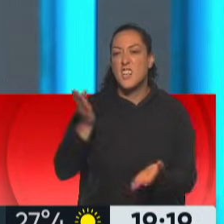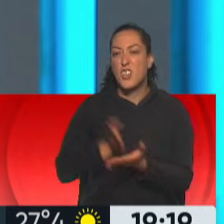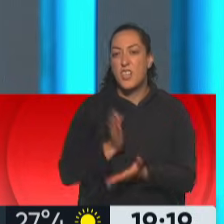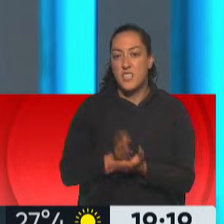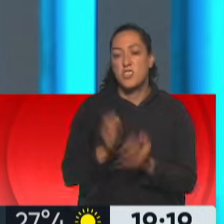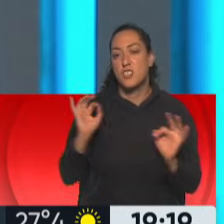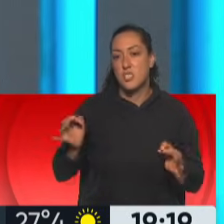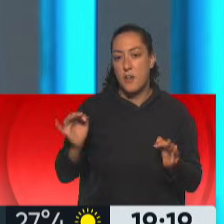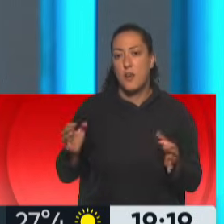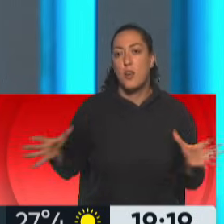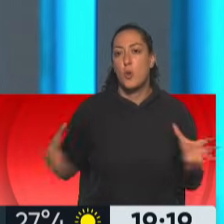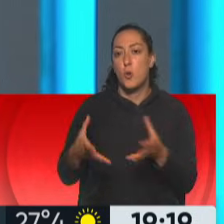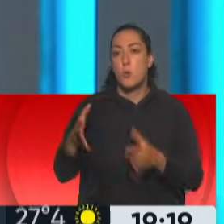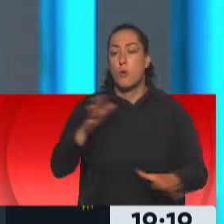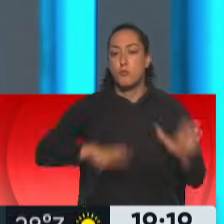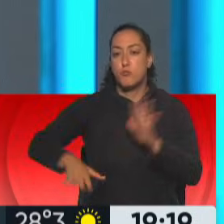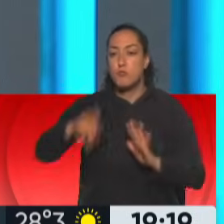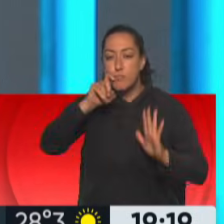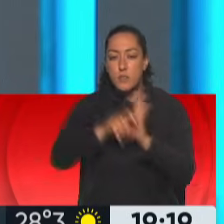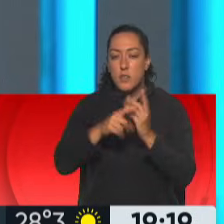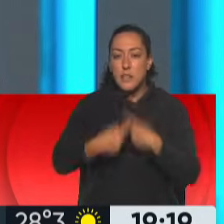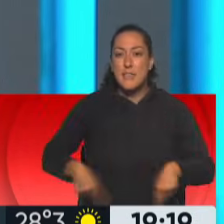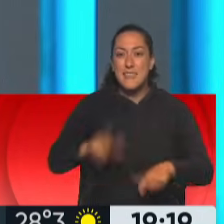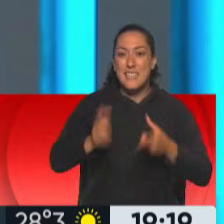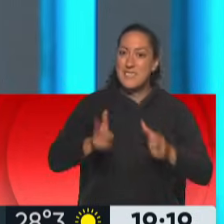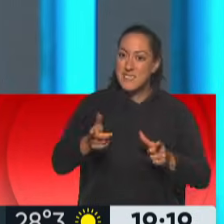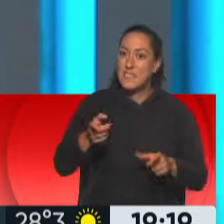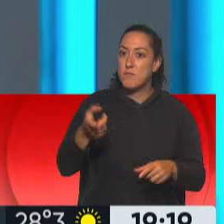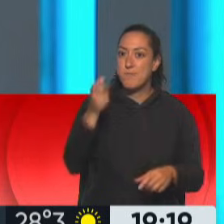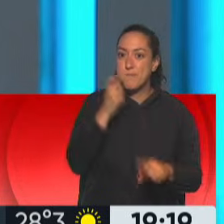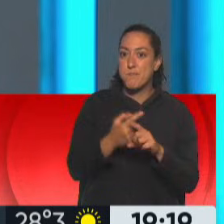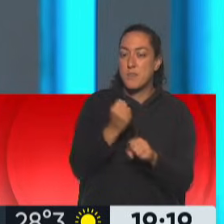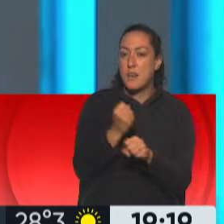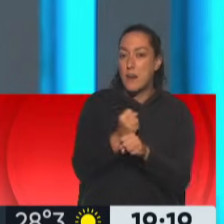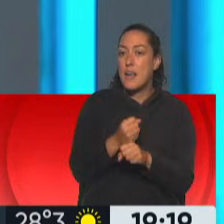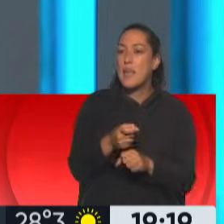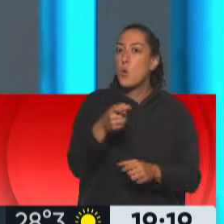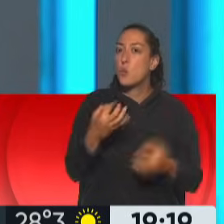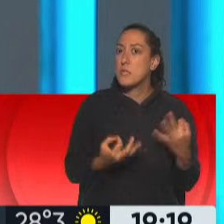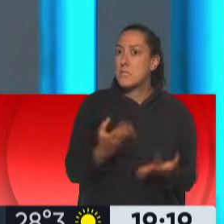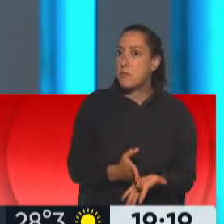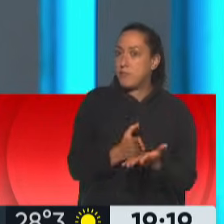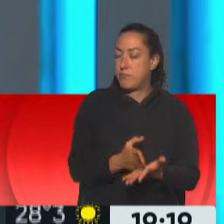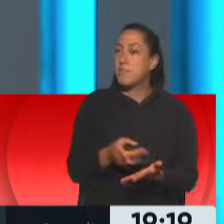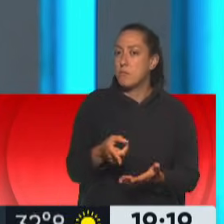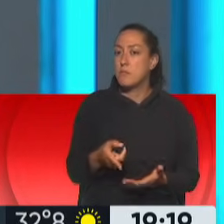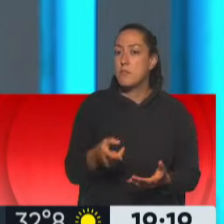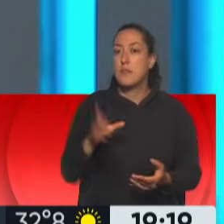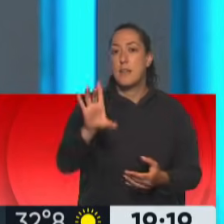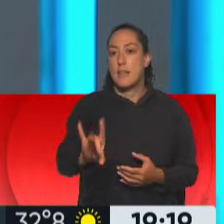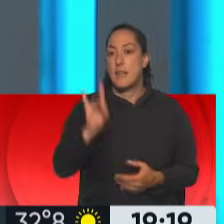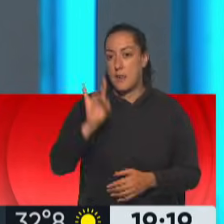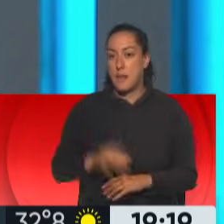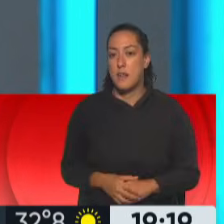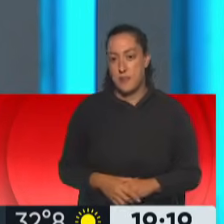de las organizaciones criminales, y que trabajó en Texas, que es un lugar donde la justicia es muy dura también. Entonces, fíjense, como